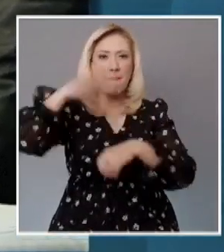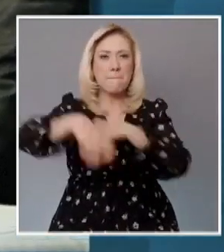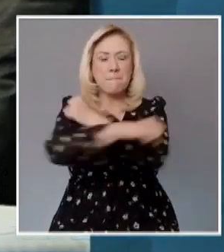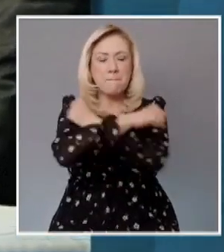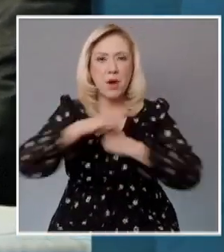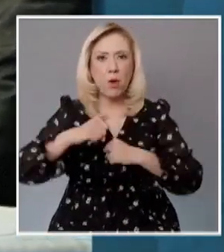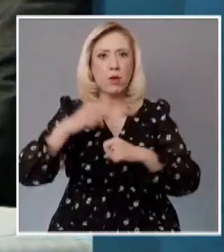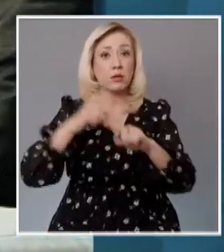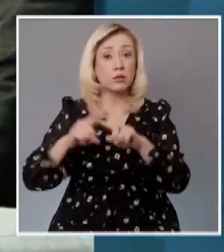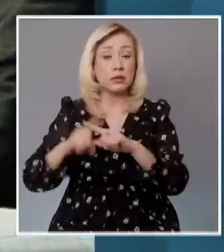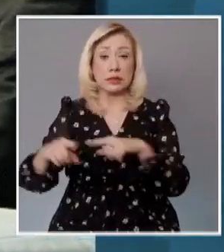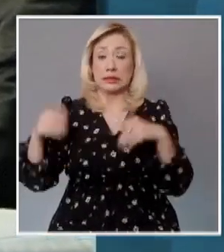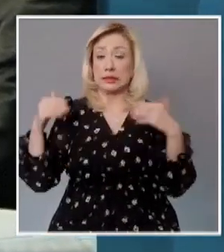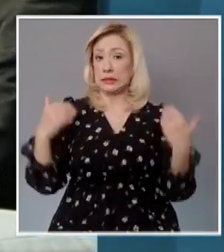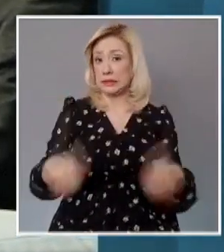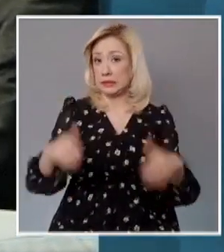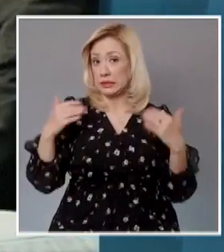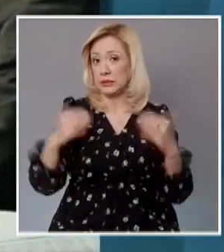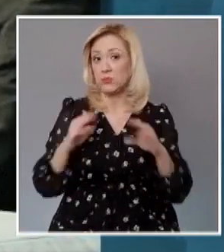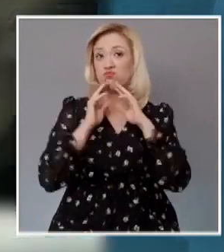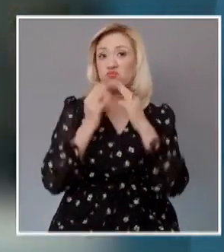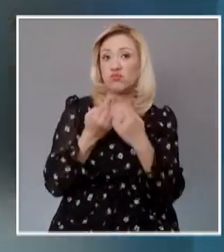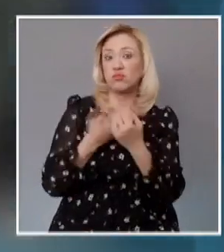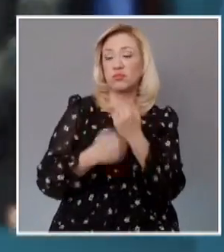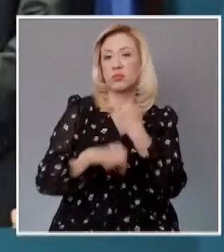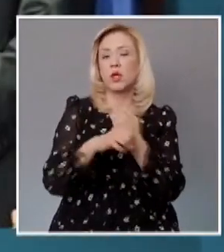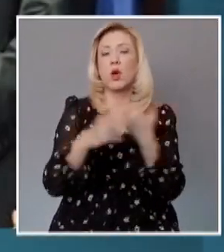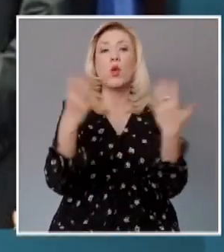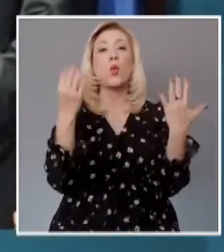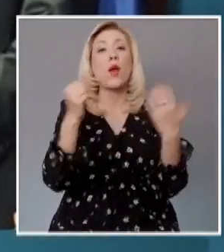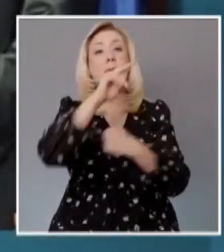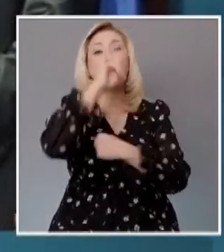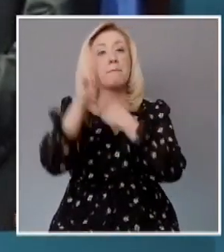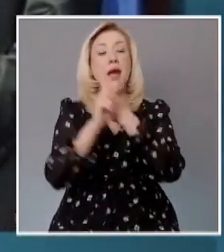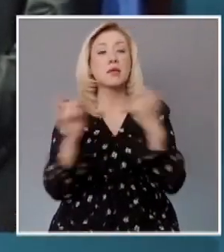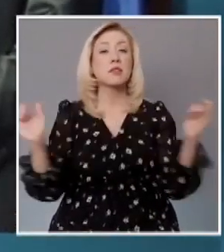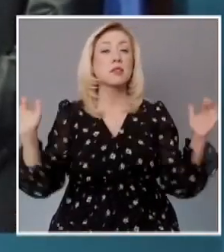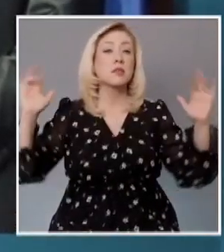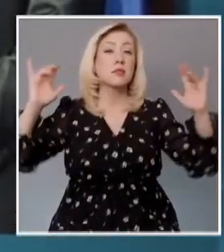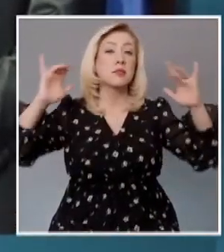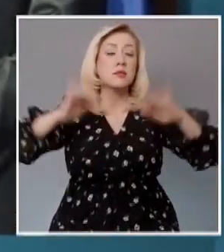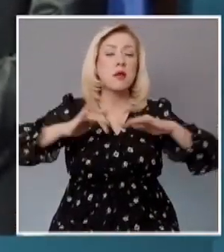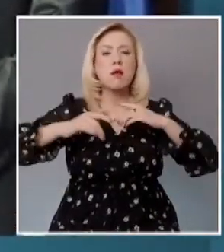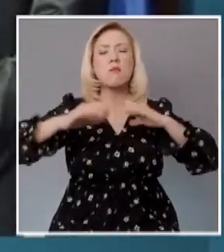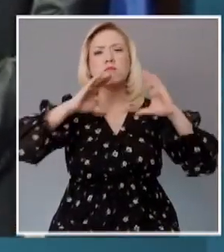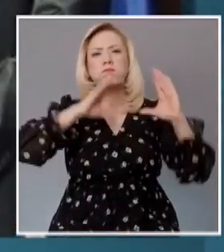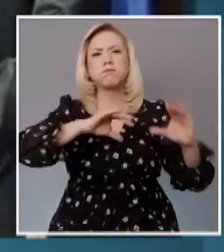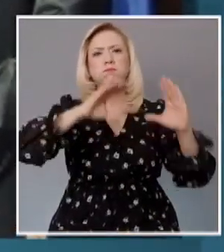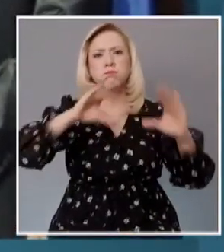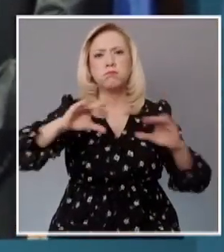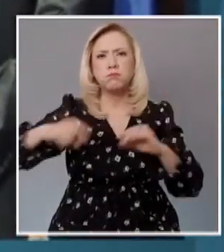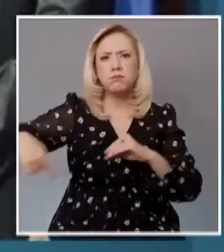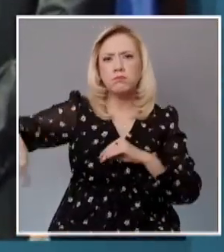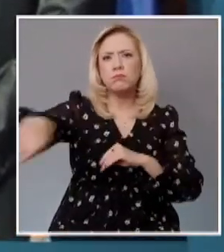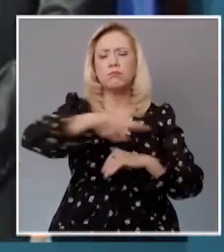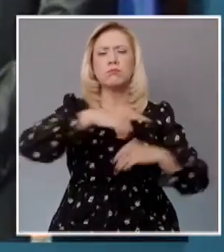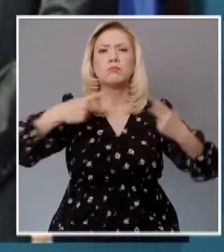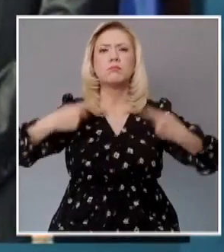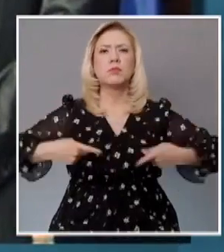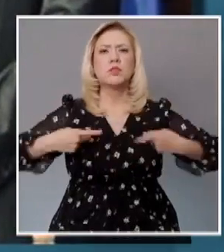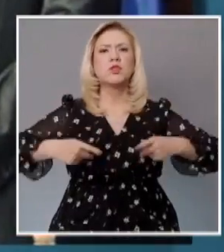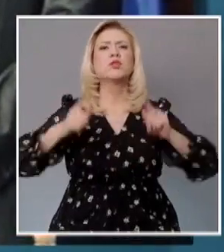el que participarán especialistas de 9 países, se va a capacitar al capital humano para que funja como supervisor